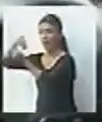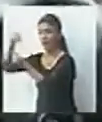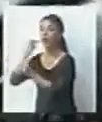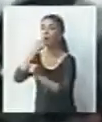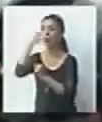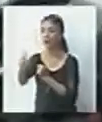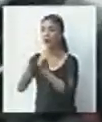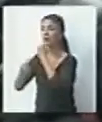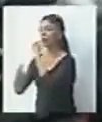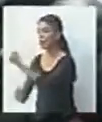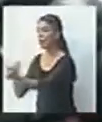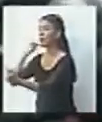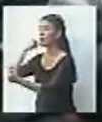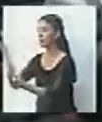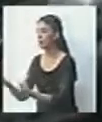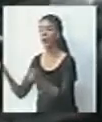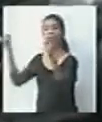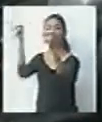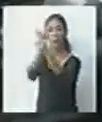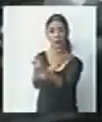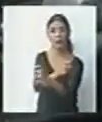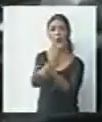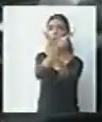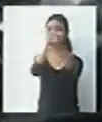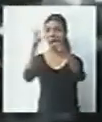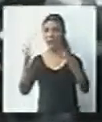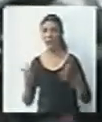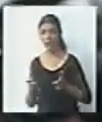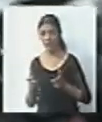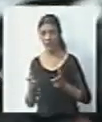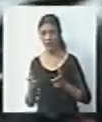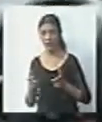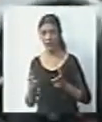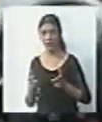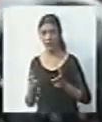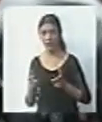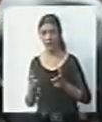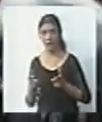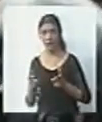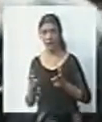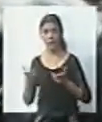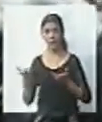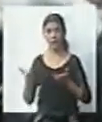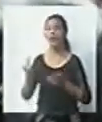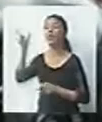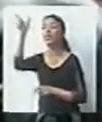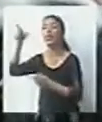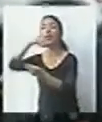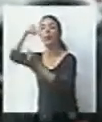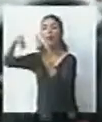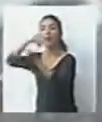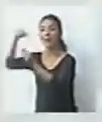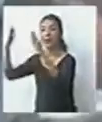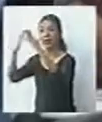hogar. Nosotros salimos de acá, por ejemplo, la mayoría son gente de finca, que los patrones que le han dicho, vos no trabajas una semana, no tenés plata y ellos no han llegado, están